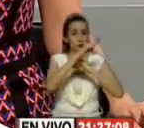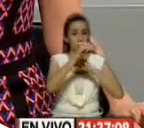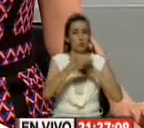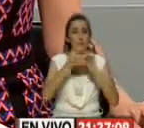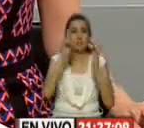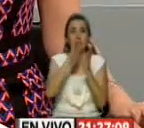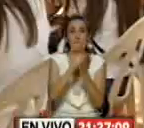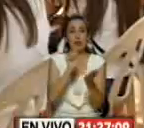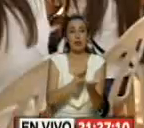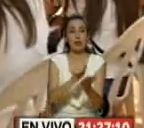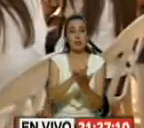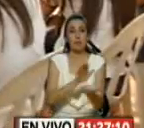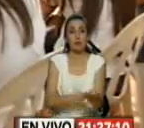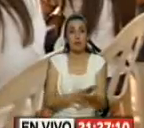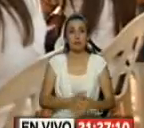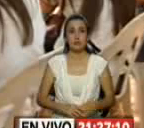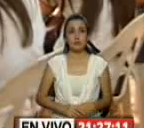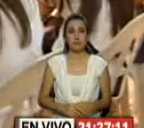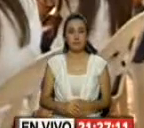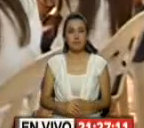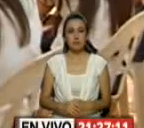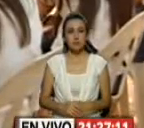iniciativa.